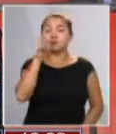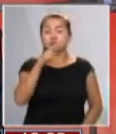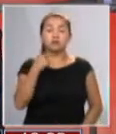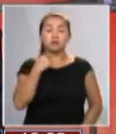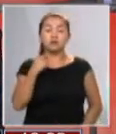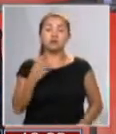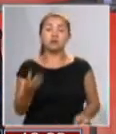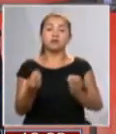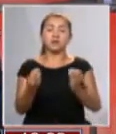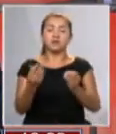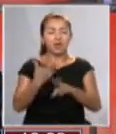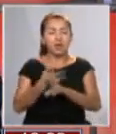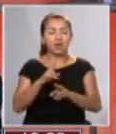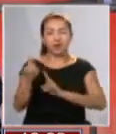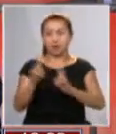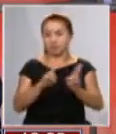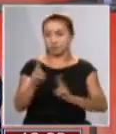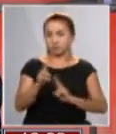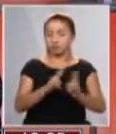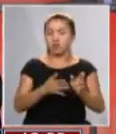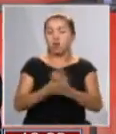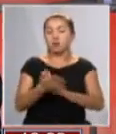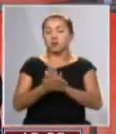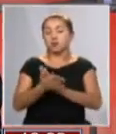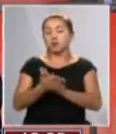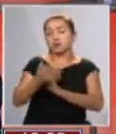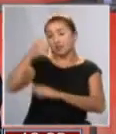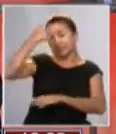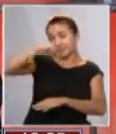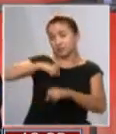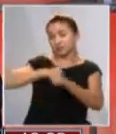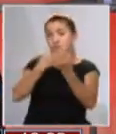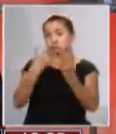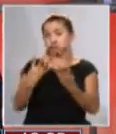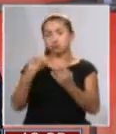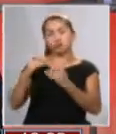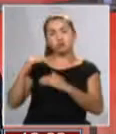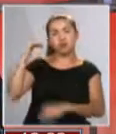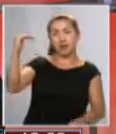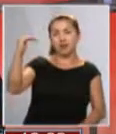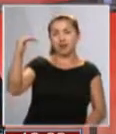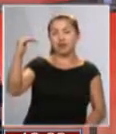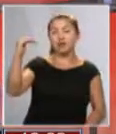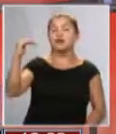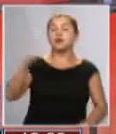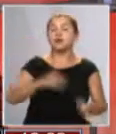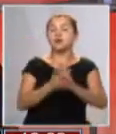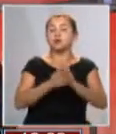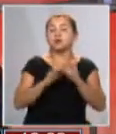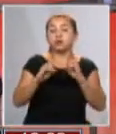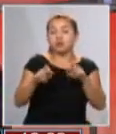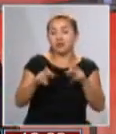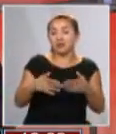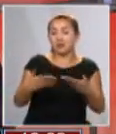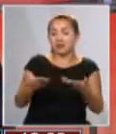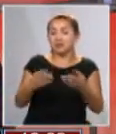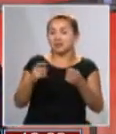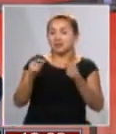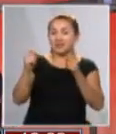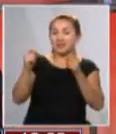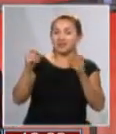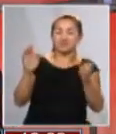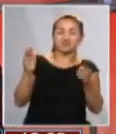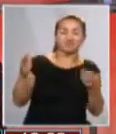obviamente tienen una relación, porque si la pena que arriesga la persona es muy alta, las posibilidades, por ejemplo, de tratar de evadir la